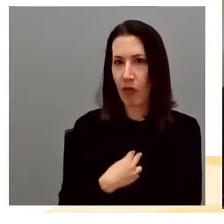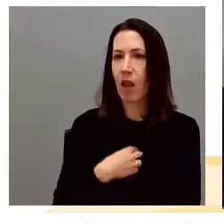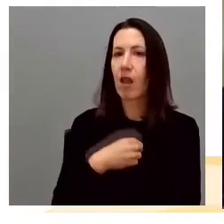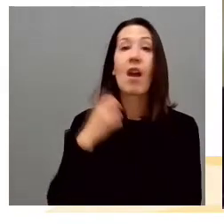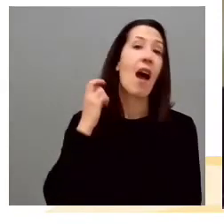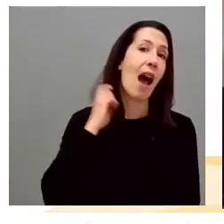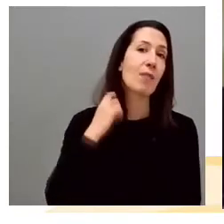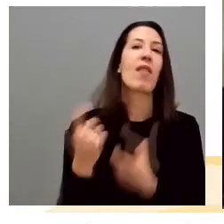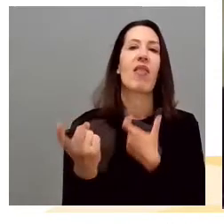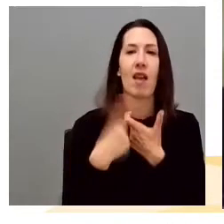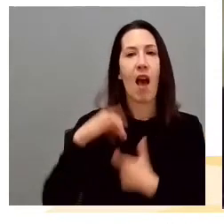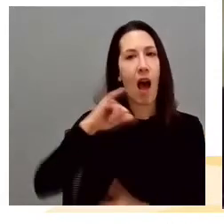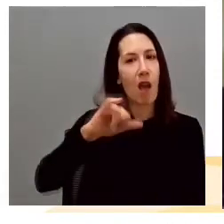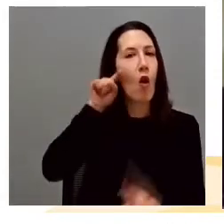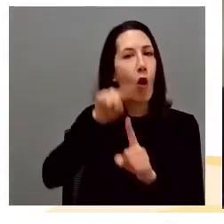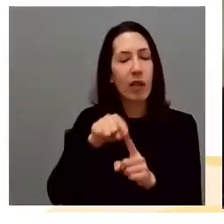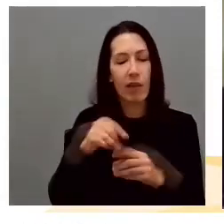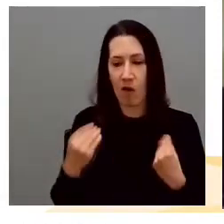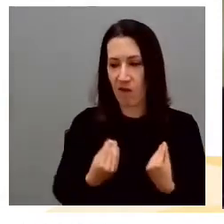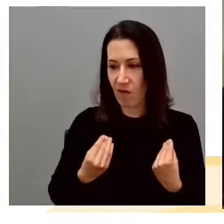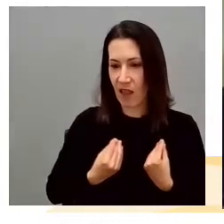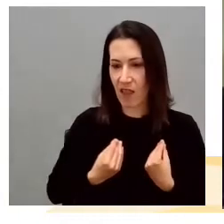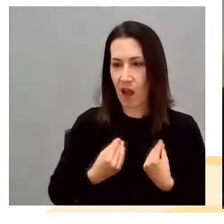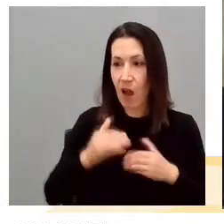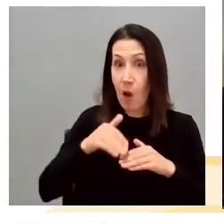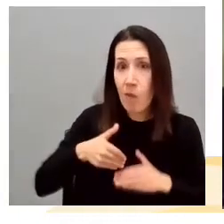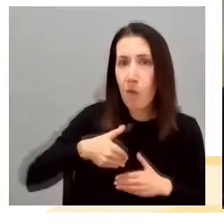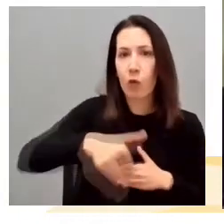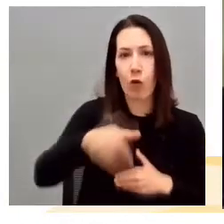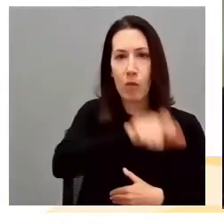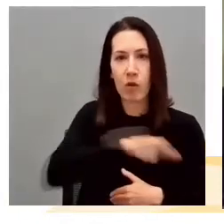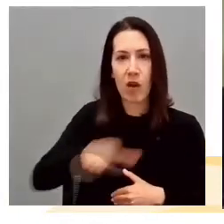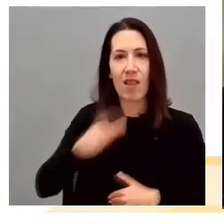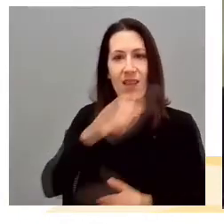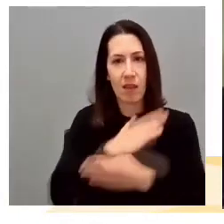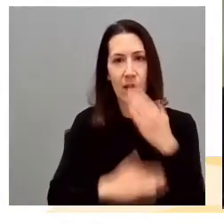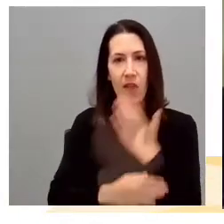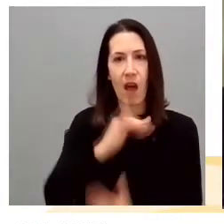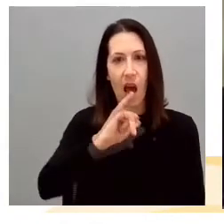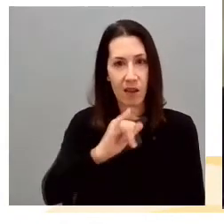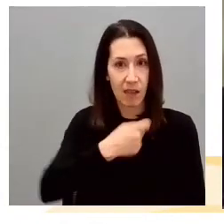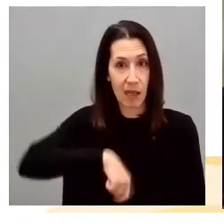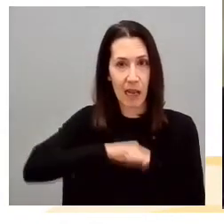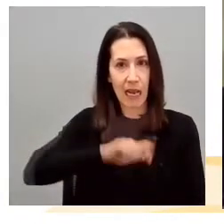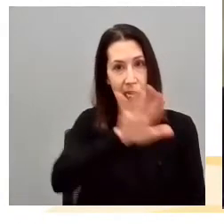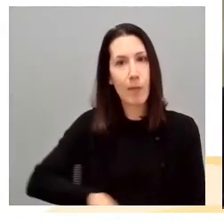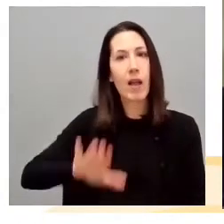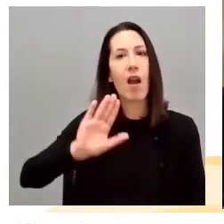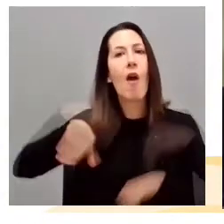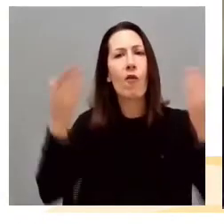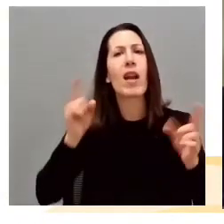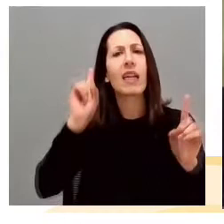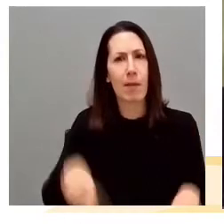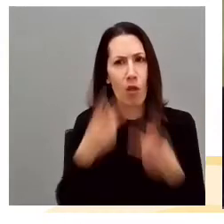para que la vida, el futuro de las personas con discapacidad en nuestro país y fuera de él